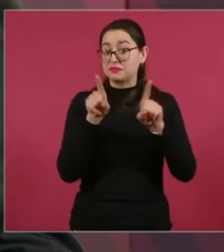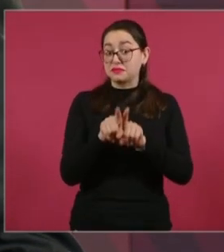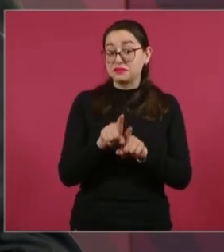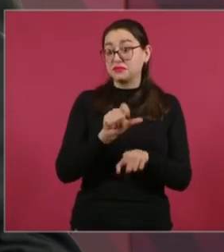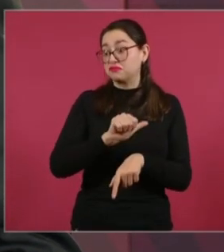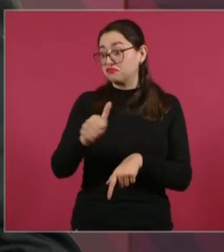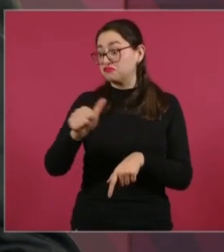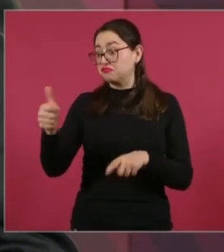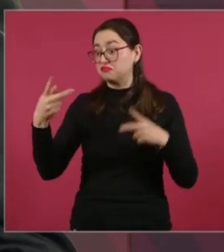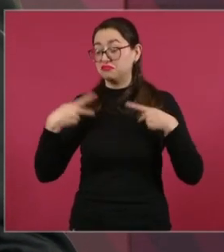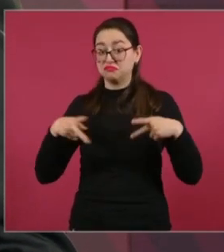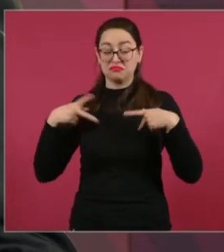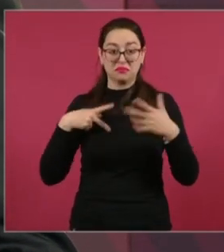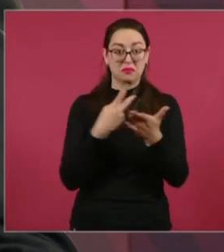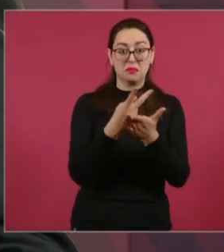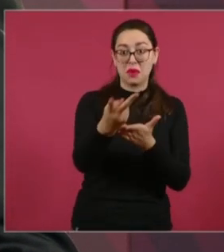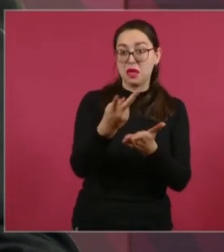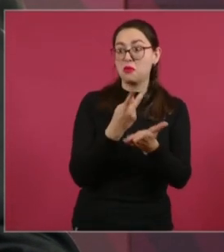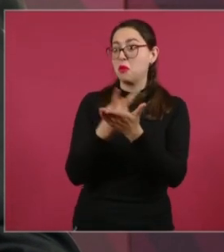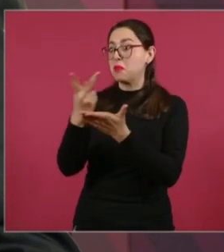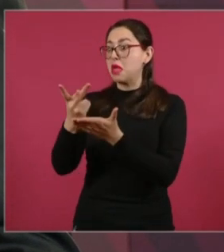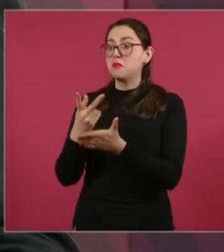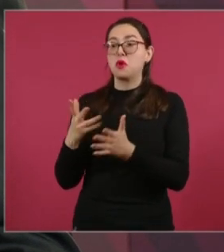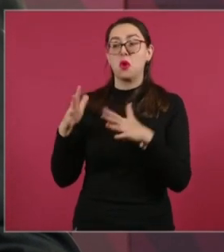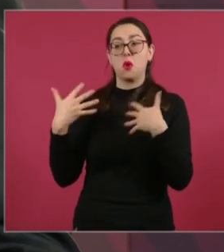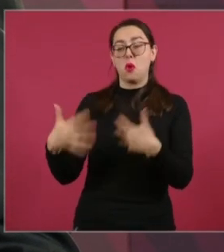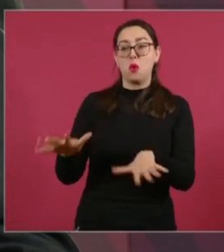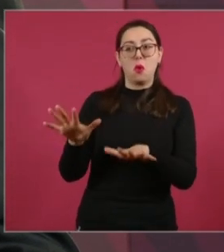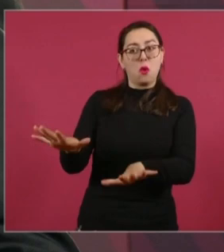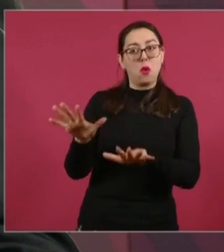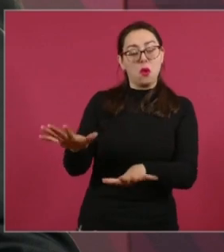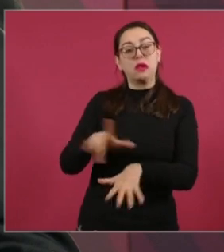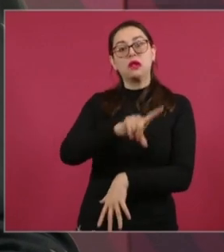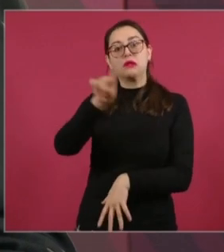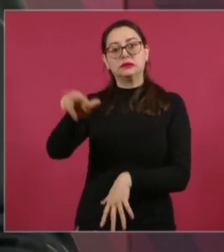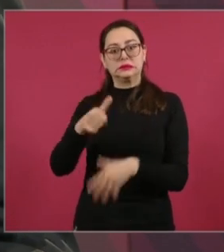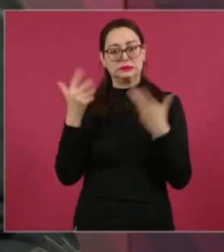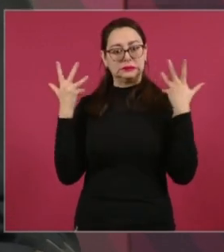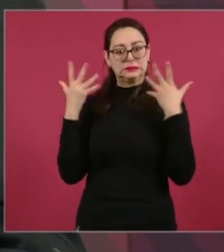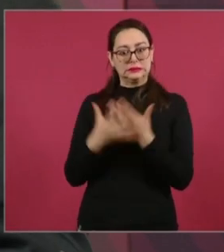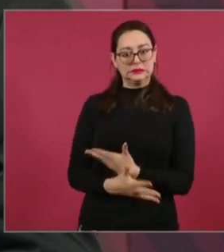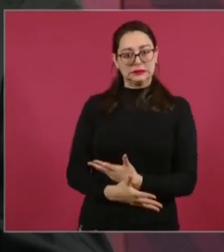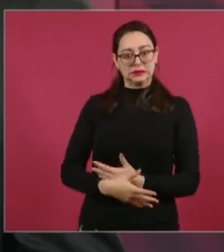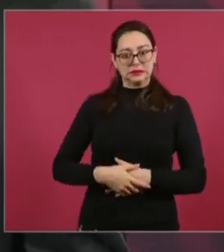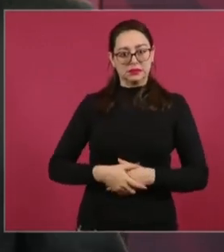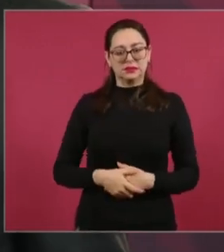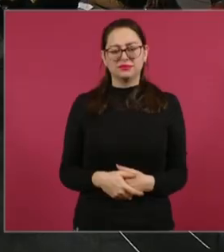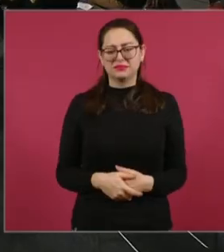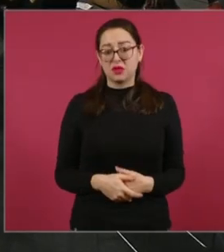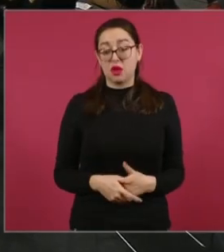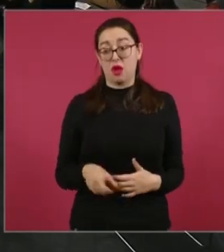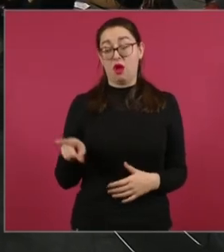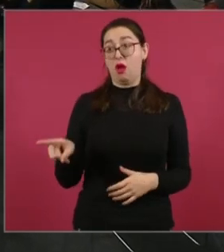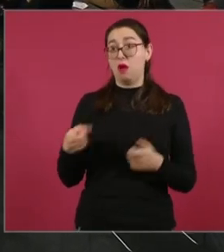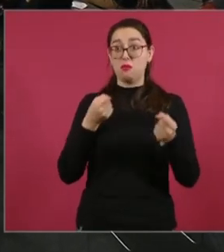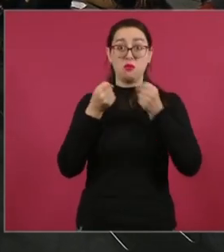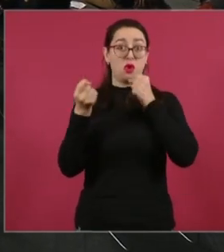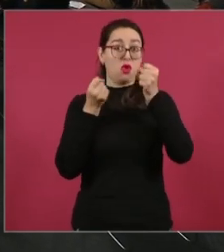no hay que dejarnos engañar con eso.